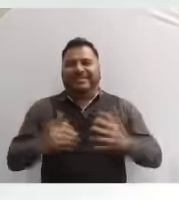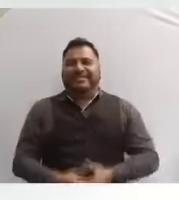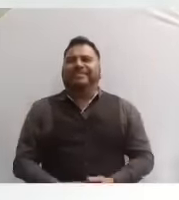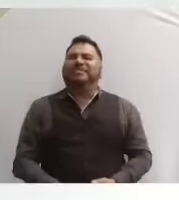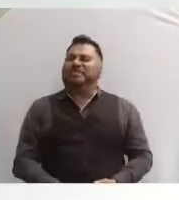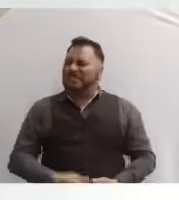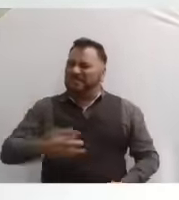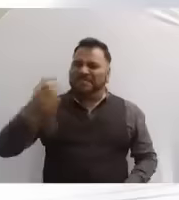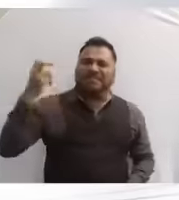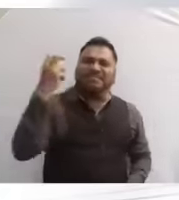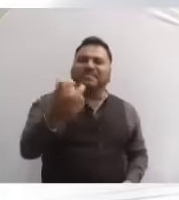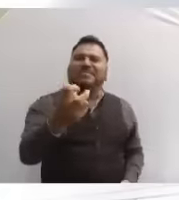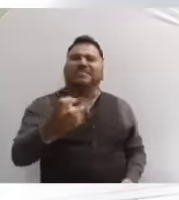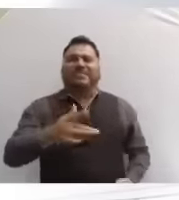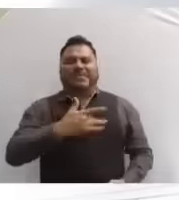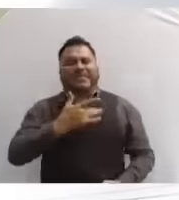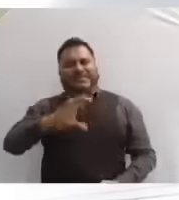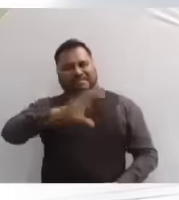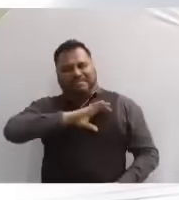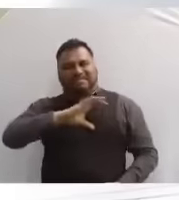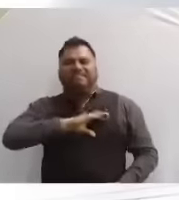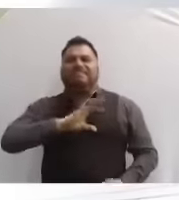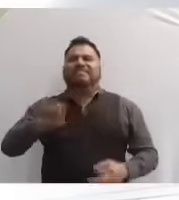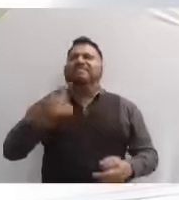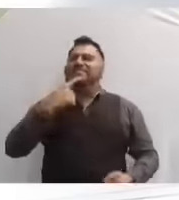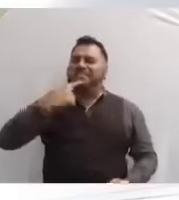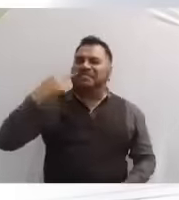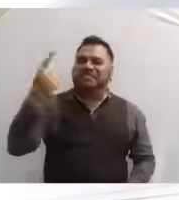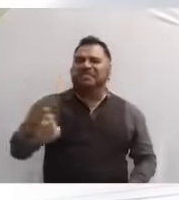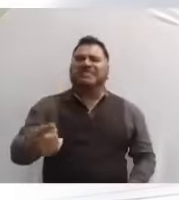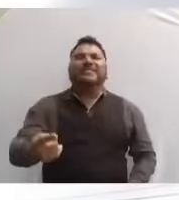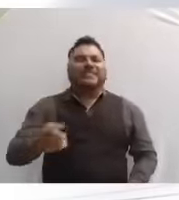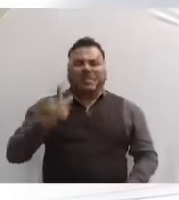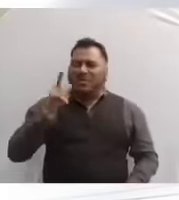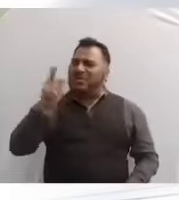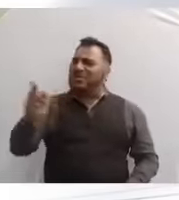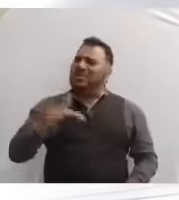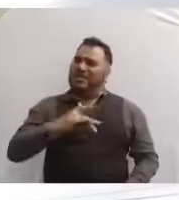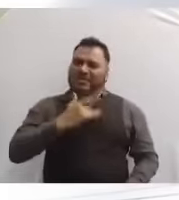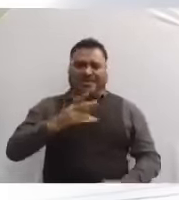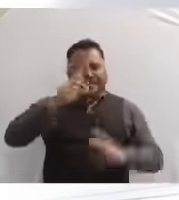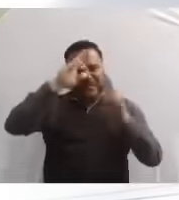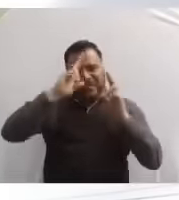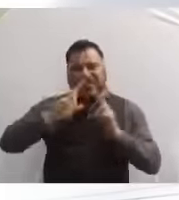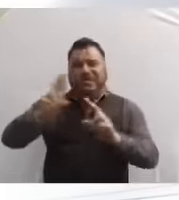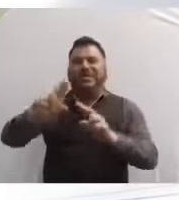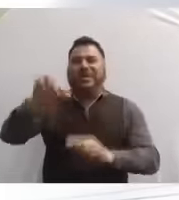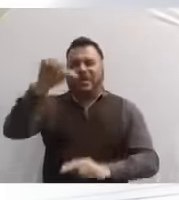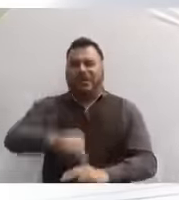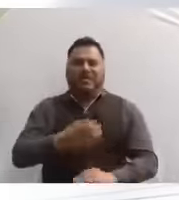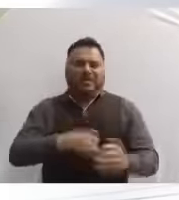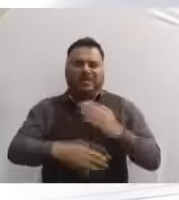Así, con todo el cariño, le decimos, es un honor.